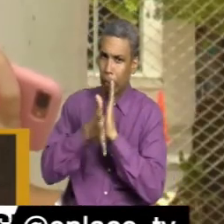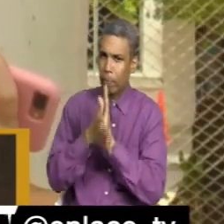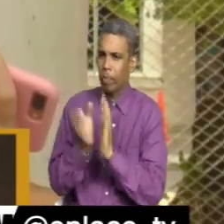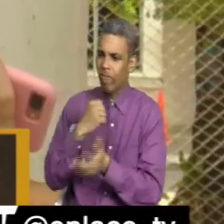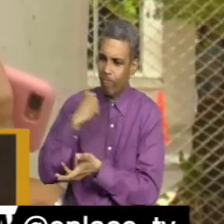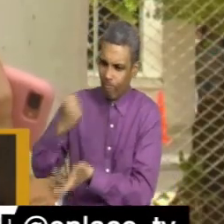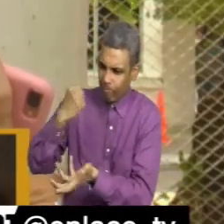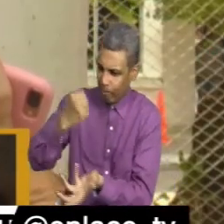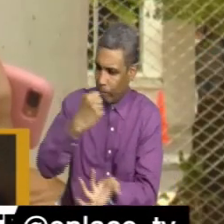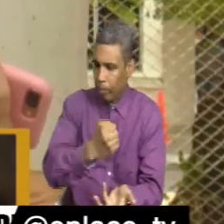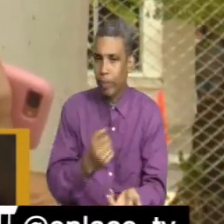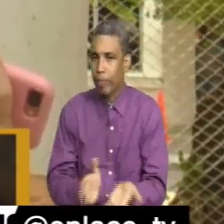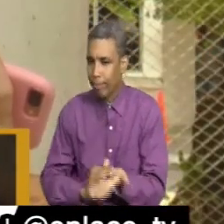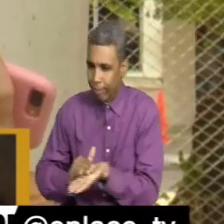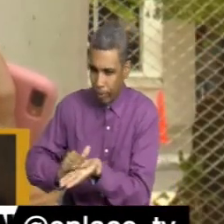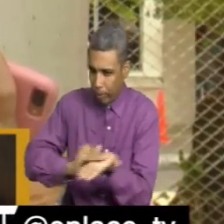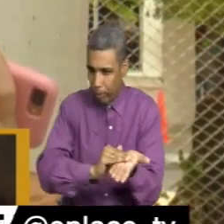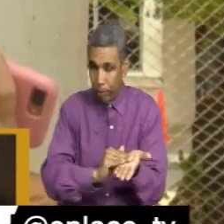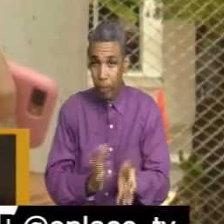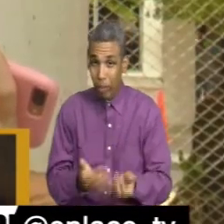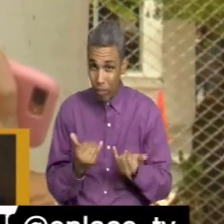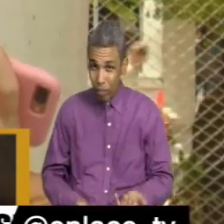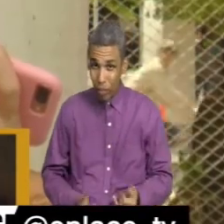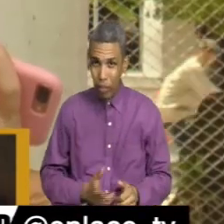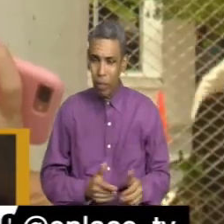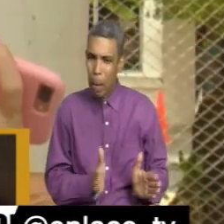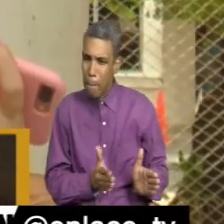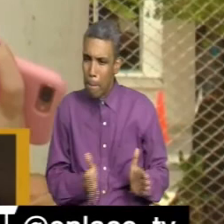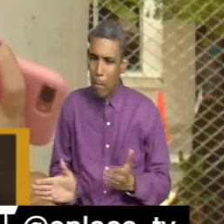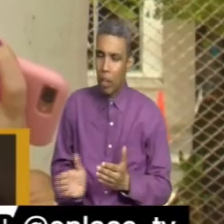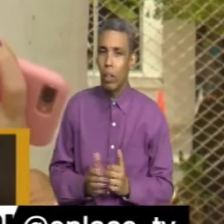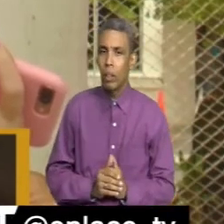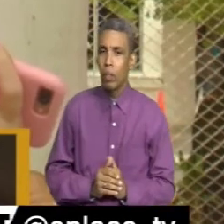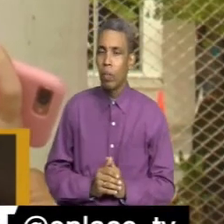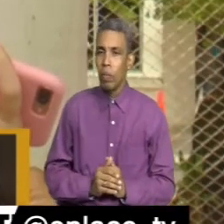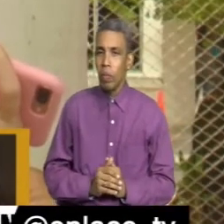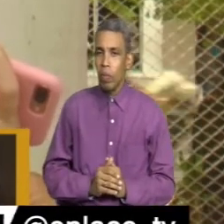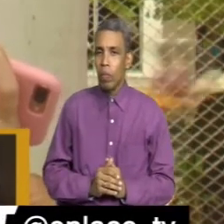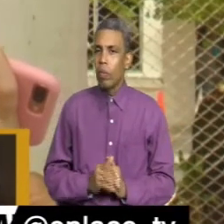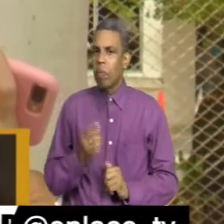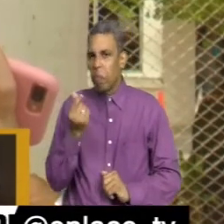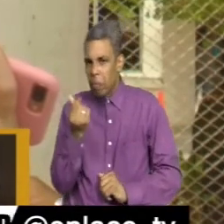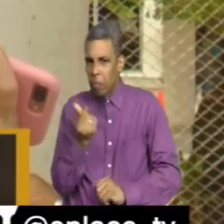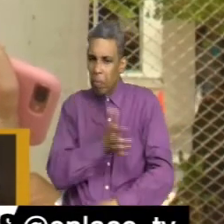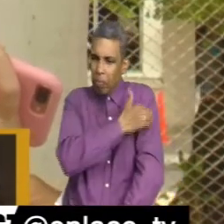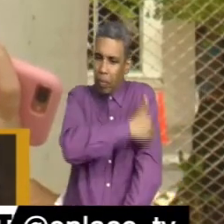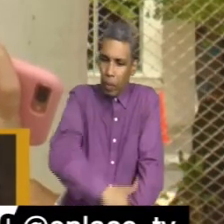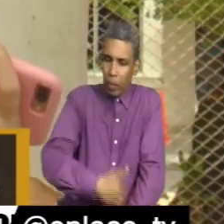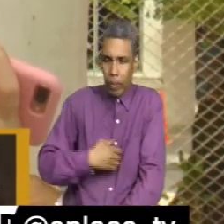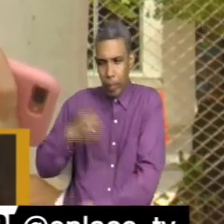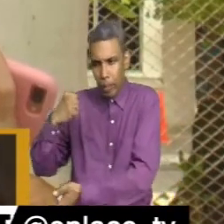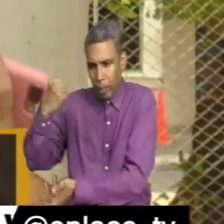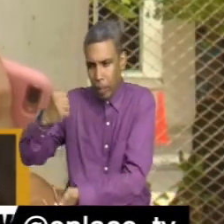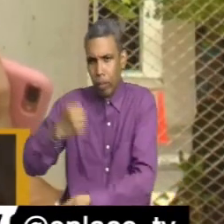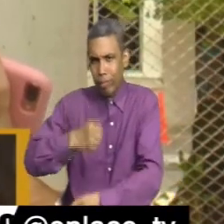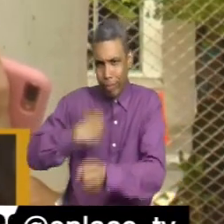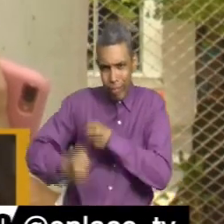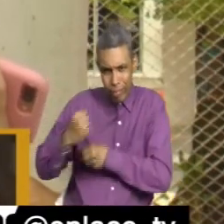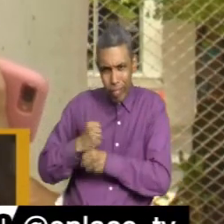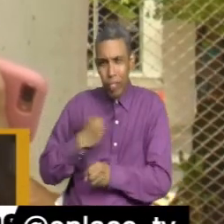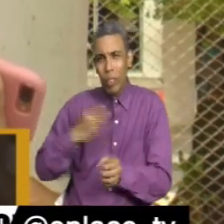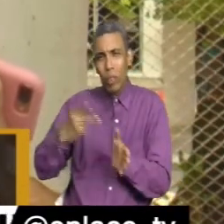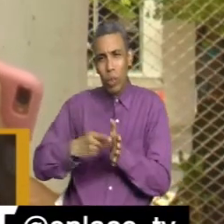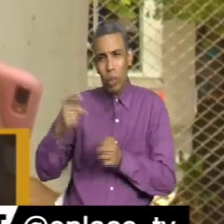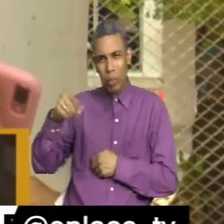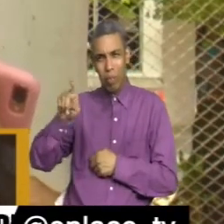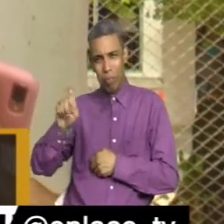estamos empezando la ejecución de un plan muy importante, plan histórico de inversiones que desde el año pasado lo anunciamos en compañía del alcalde